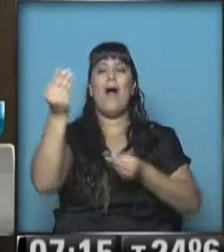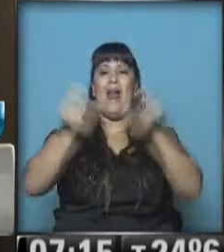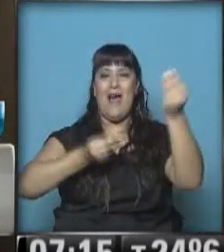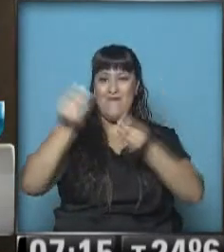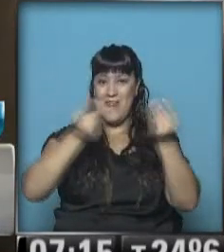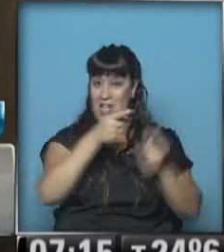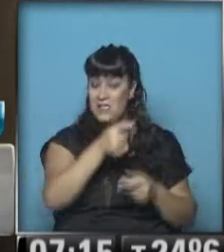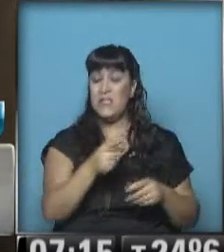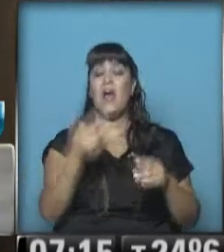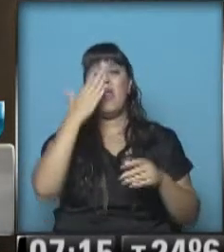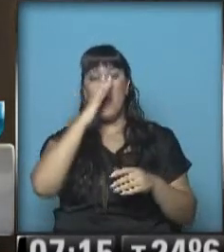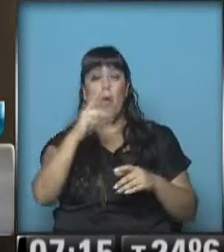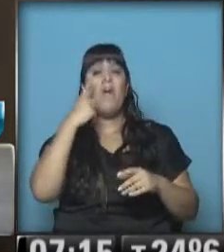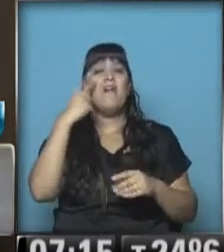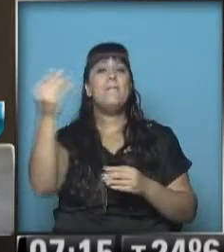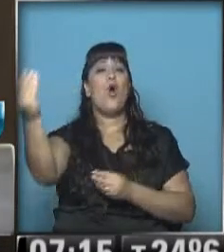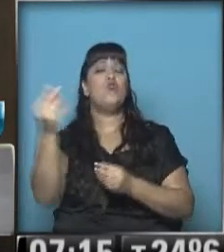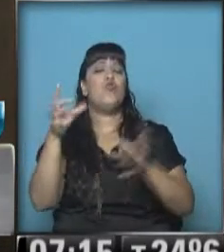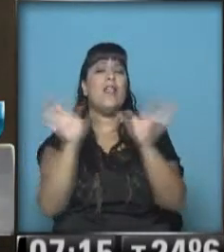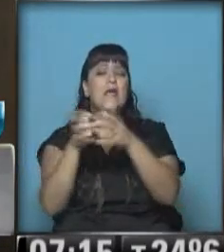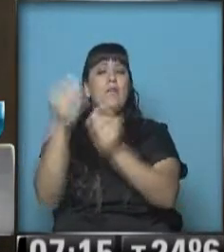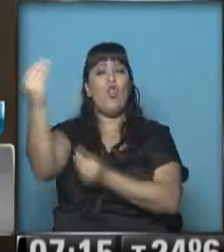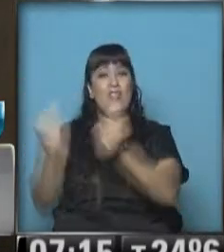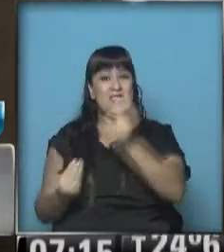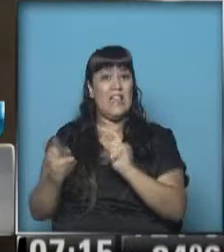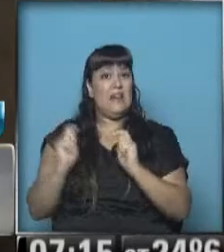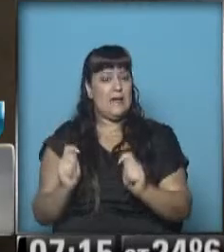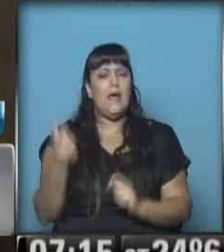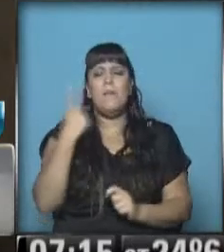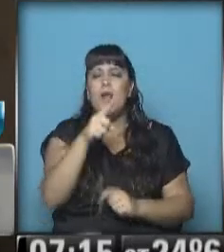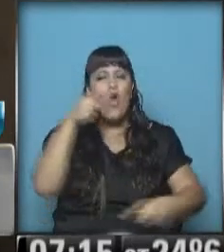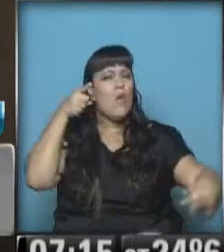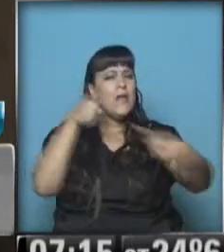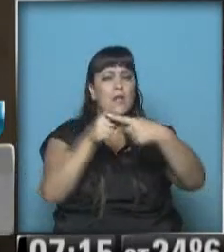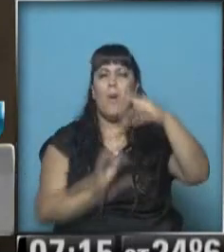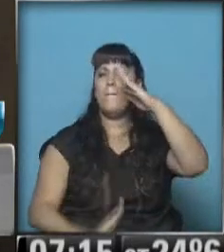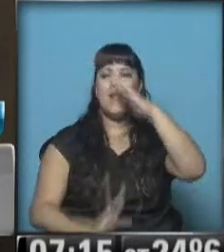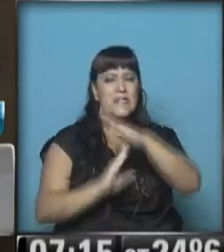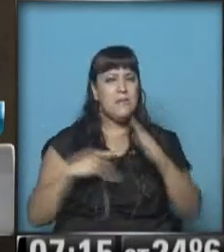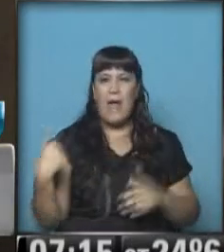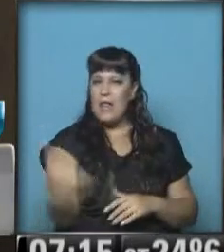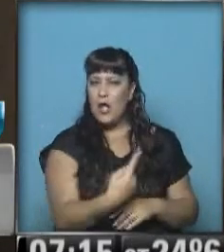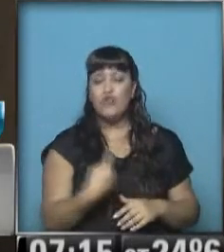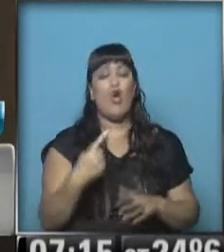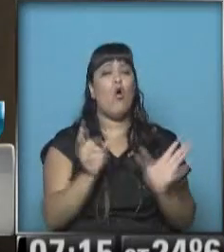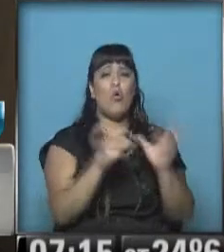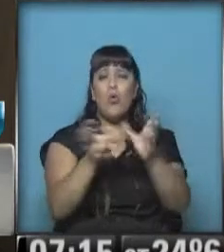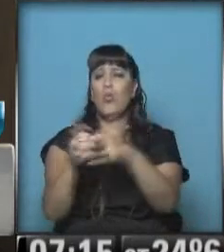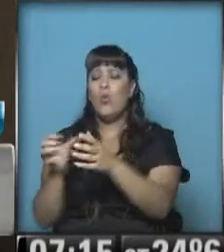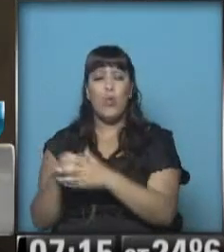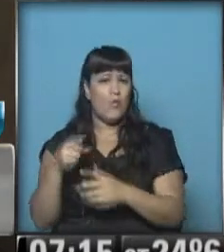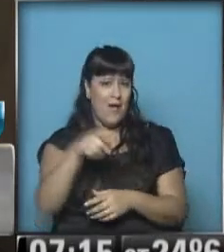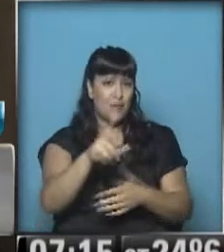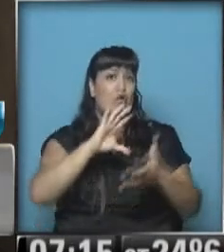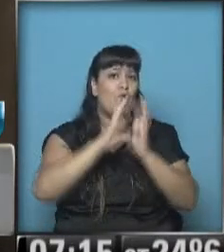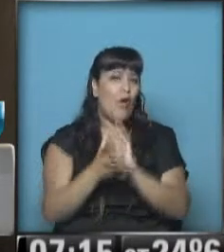después veremos el tema de censos, pero en principio acá el objetivo principal que nos moviliza todas las categorías, porque esto tiene un